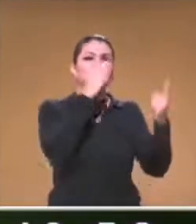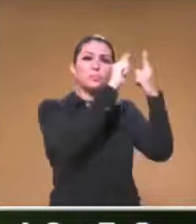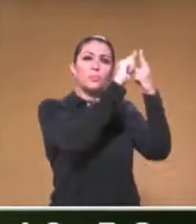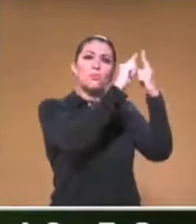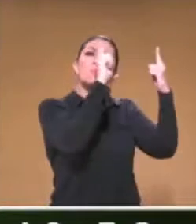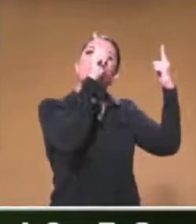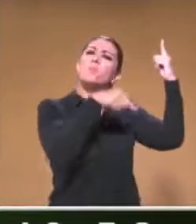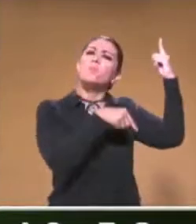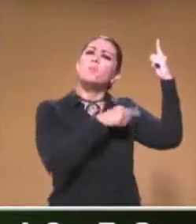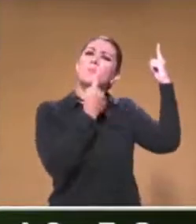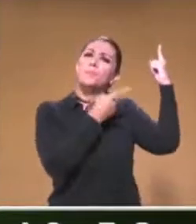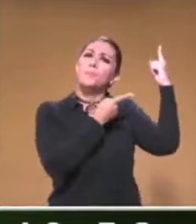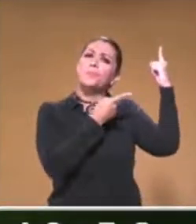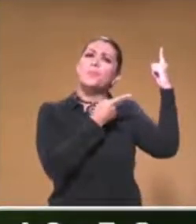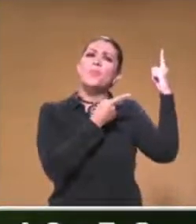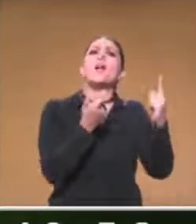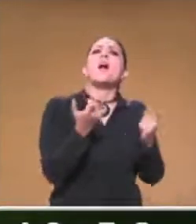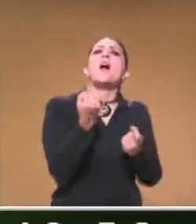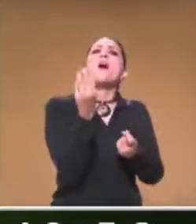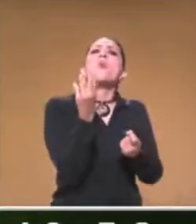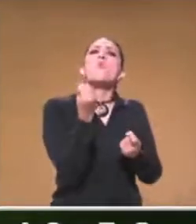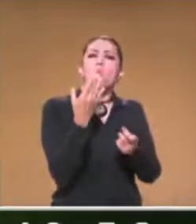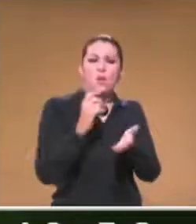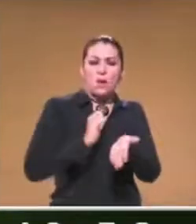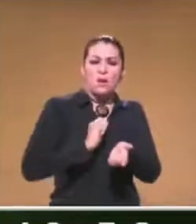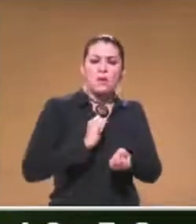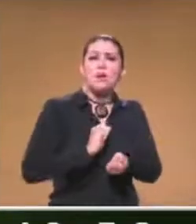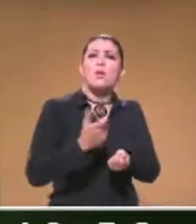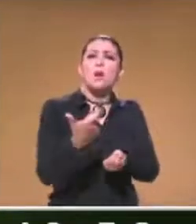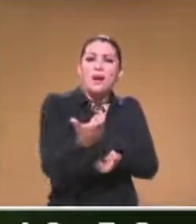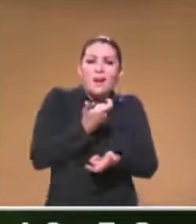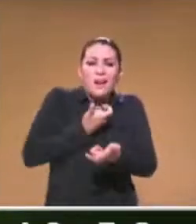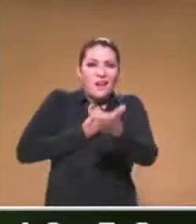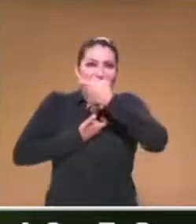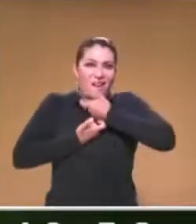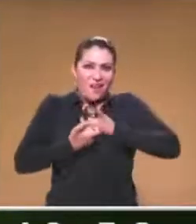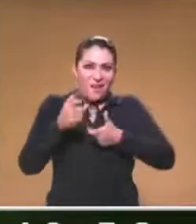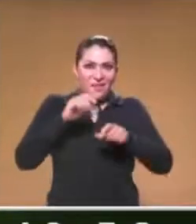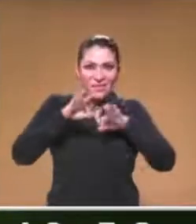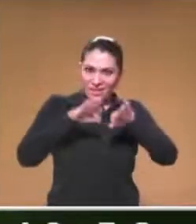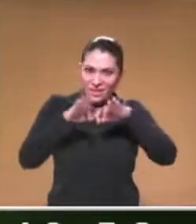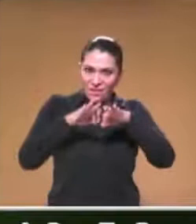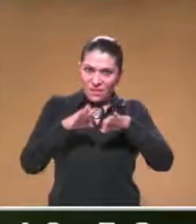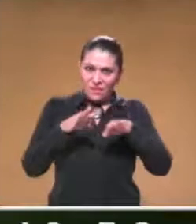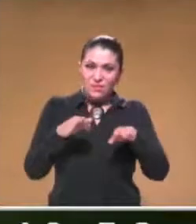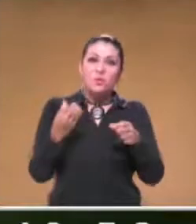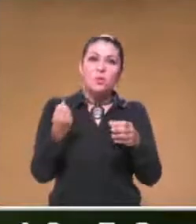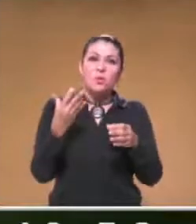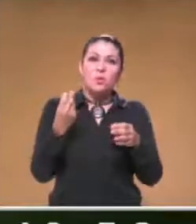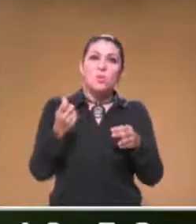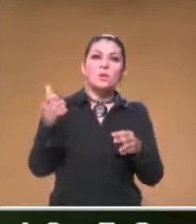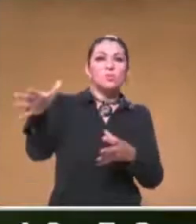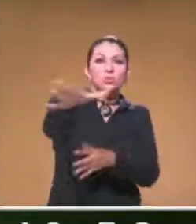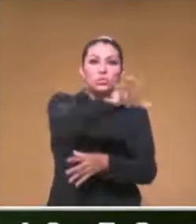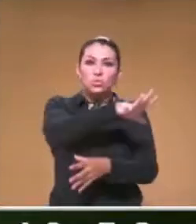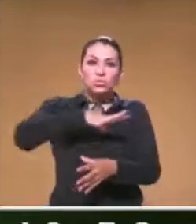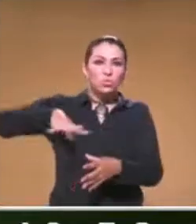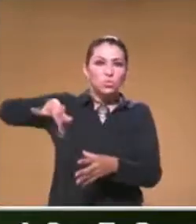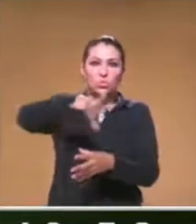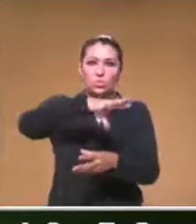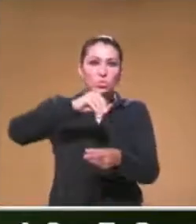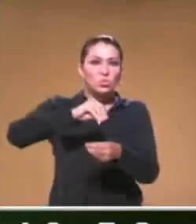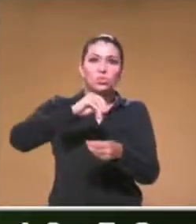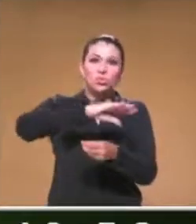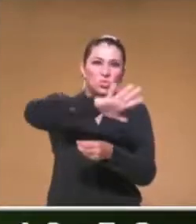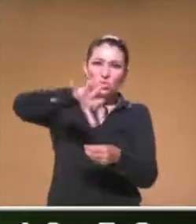primero, los ingresos, es decir, el dinero que produce una población, el dinero que el